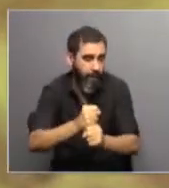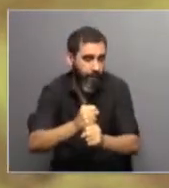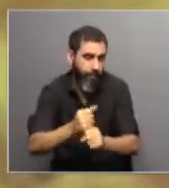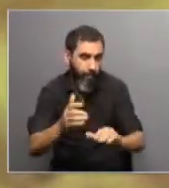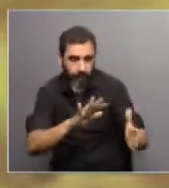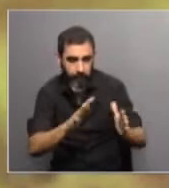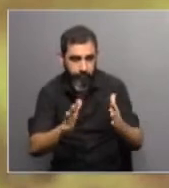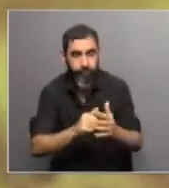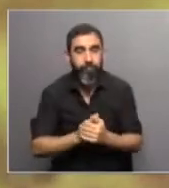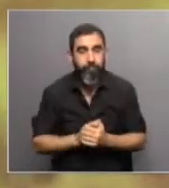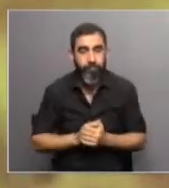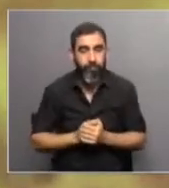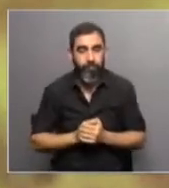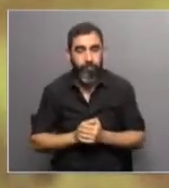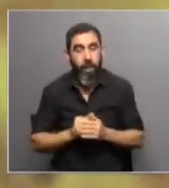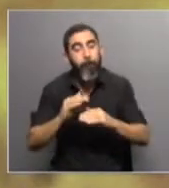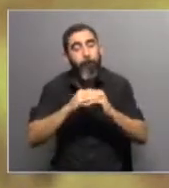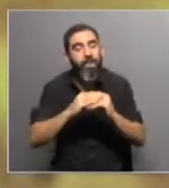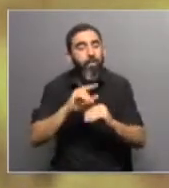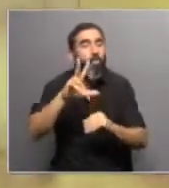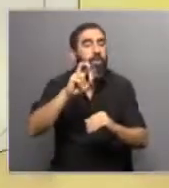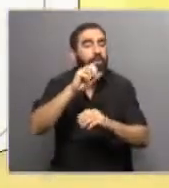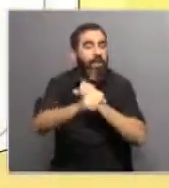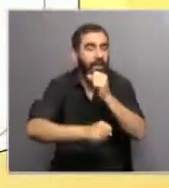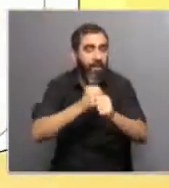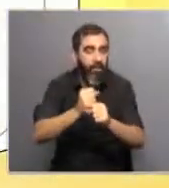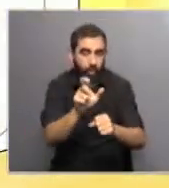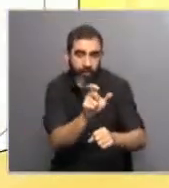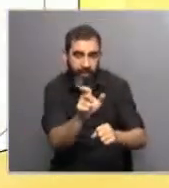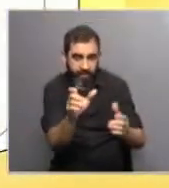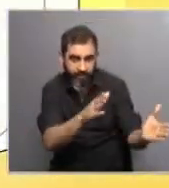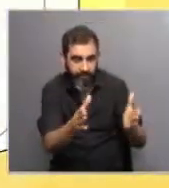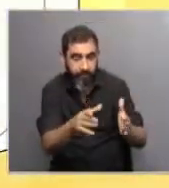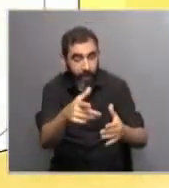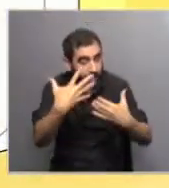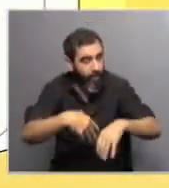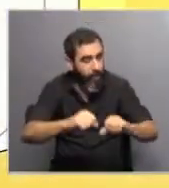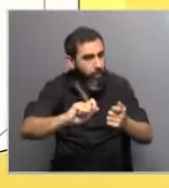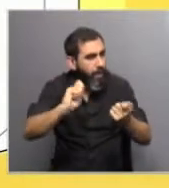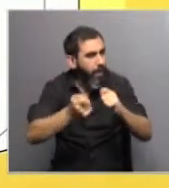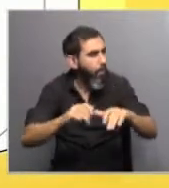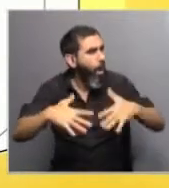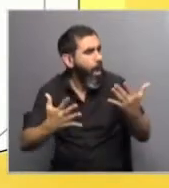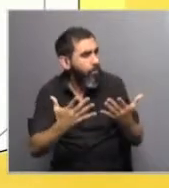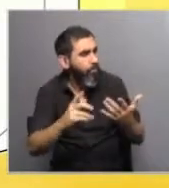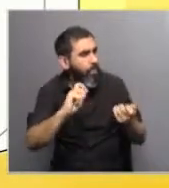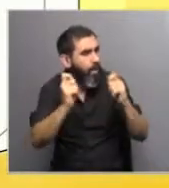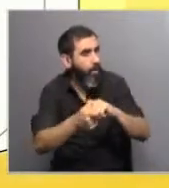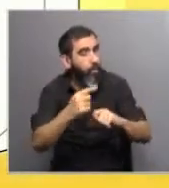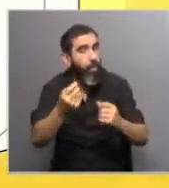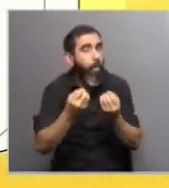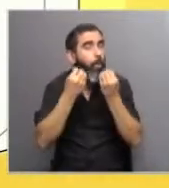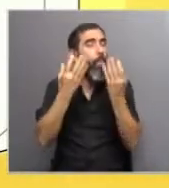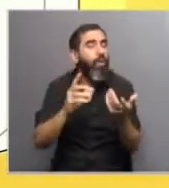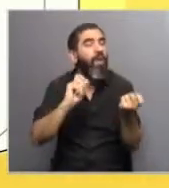plazo. Como estamos hablando de cambio climático, estamos hablando de por lo menos periodos de 30 años. Uno detecta el cambio en algo y luego lo tiene que